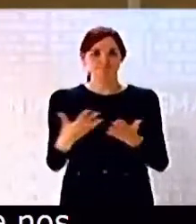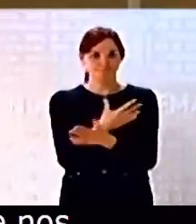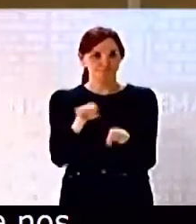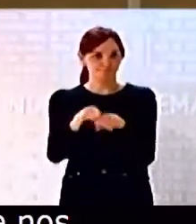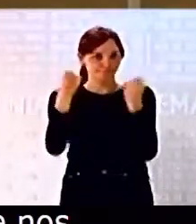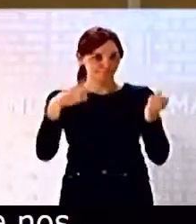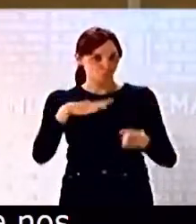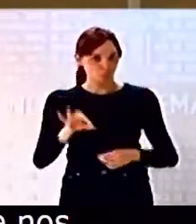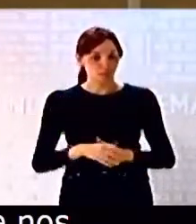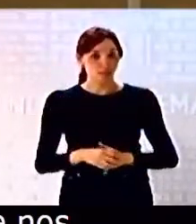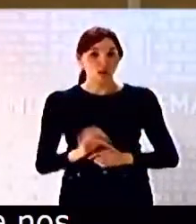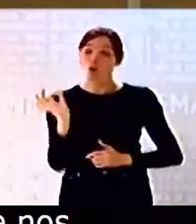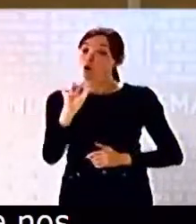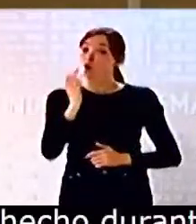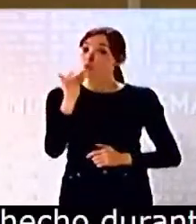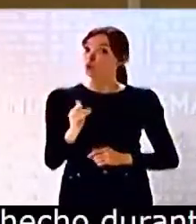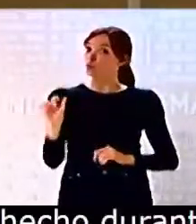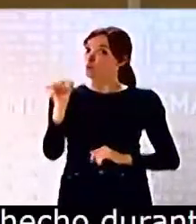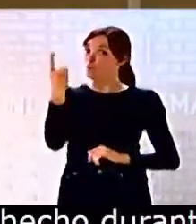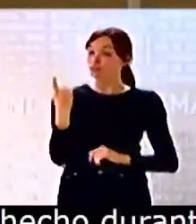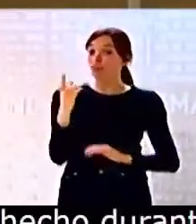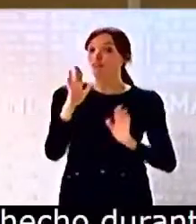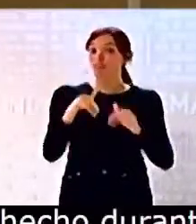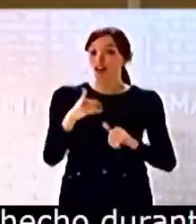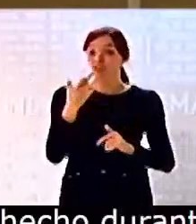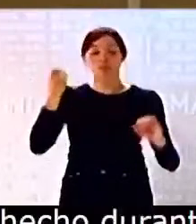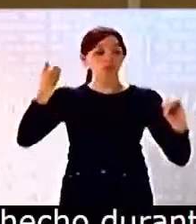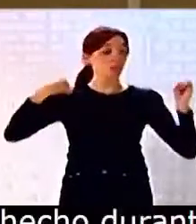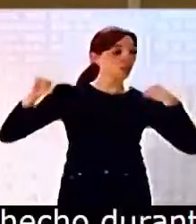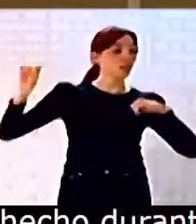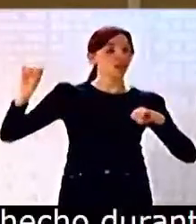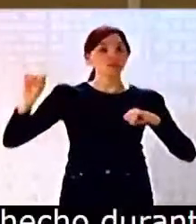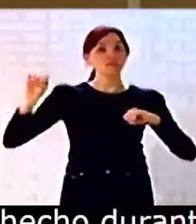importante, podemos complicar el proceso de vacunación que tanto nos interesa.